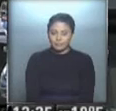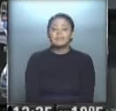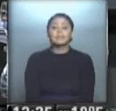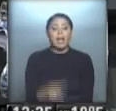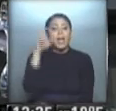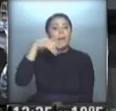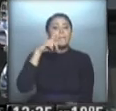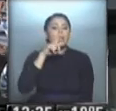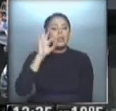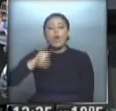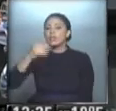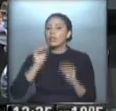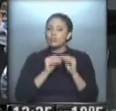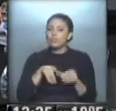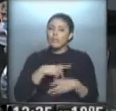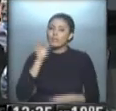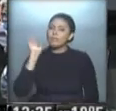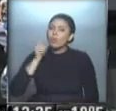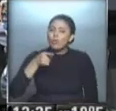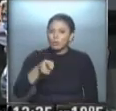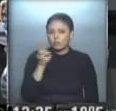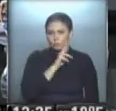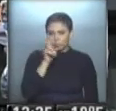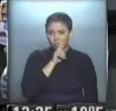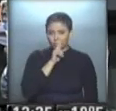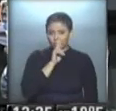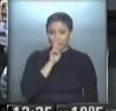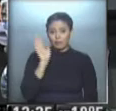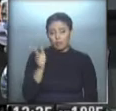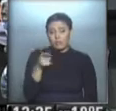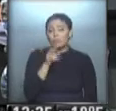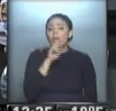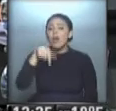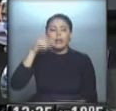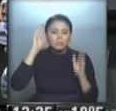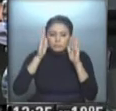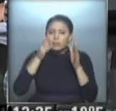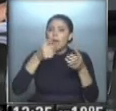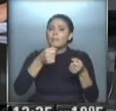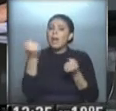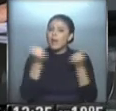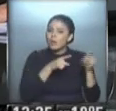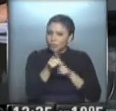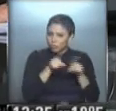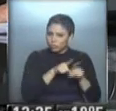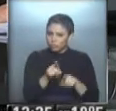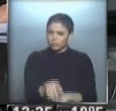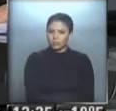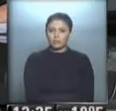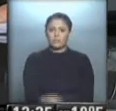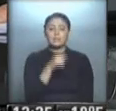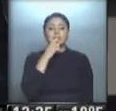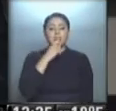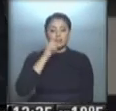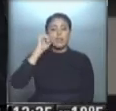emilio ruchansky otro caso de violencia de género que tiene en esta oportunidad como protagonista o piloto del turismo carretera acs esteban